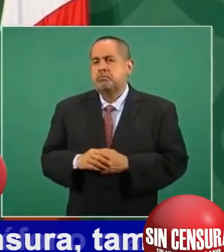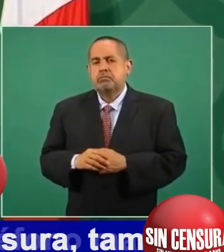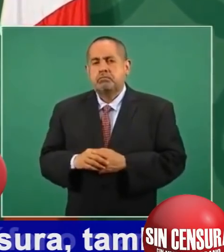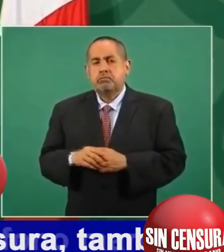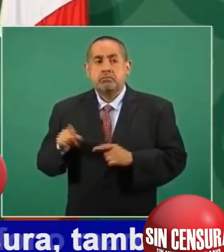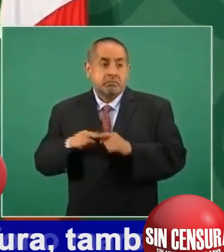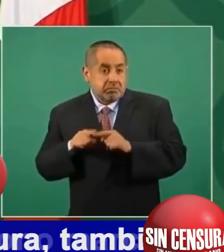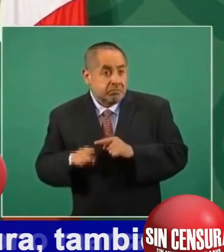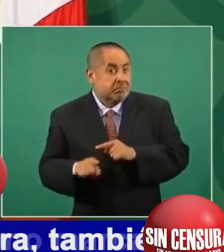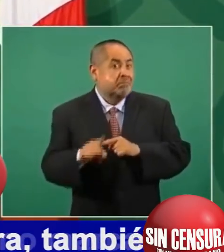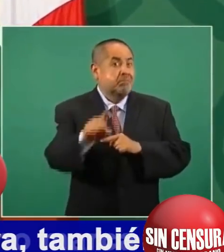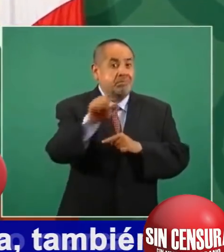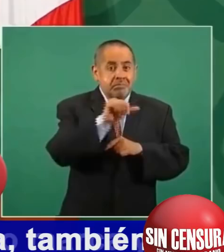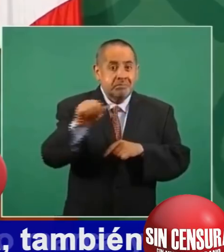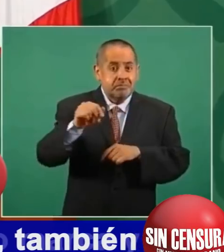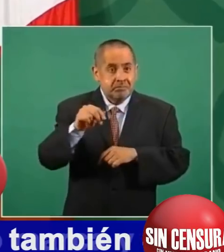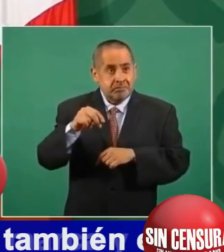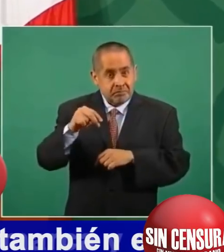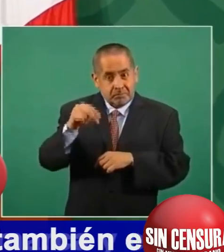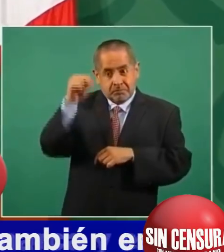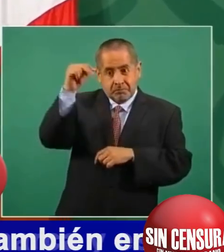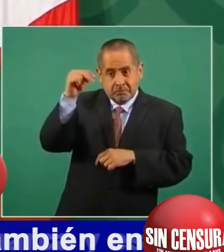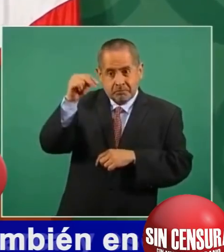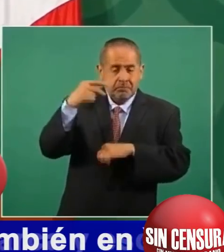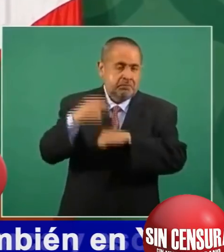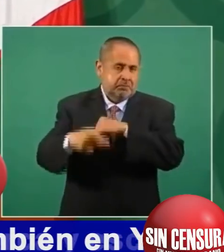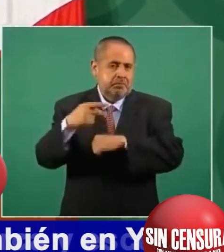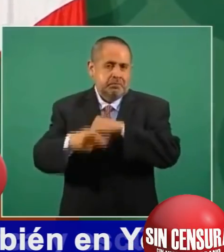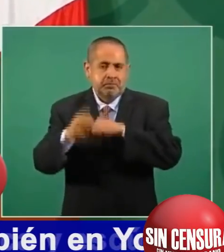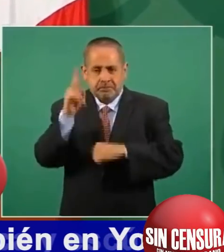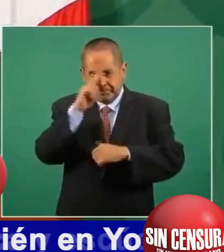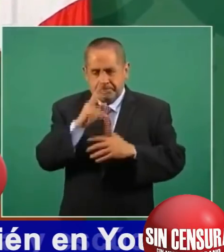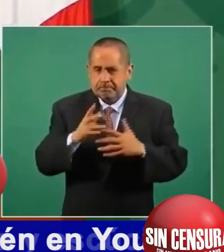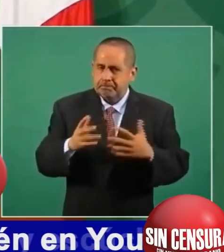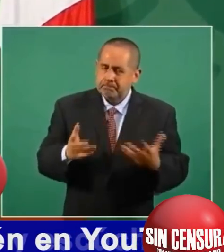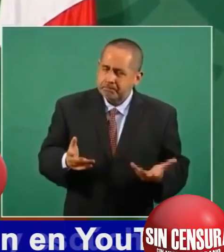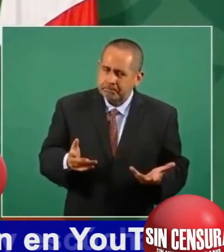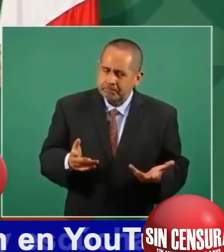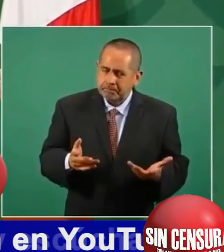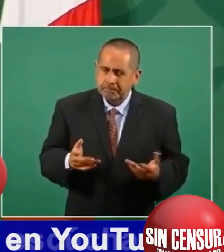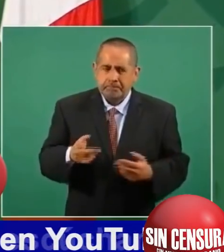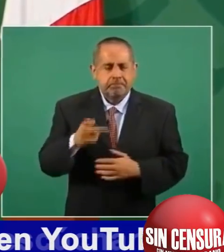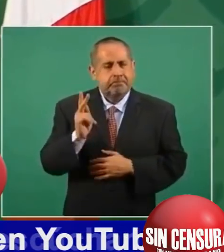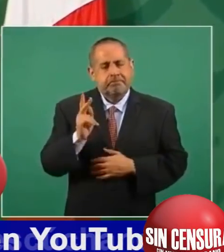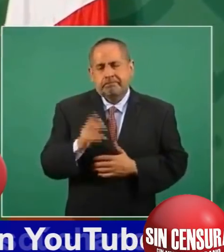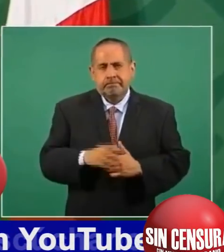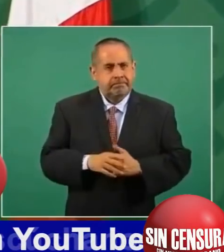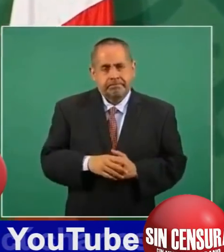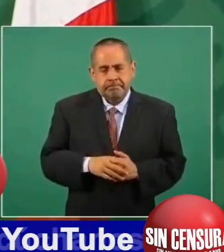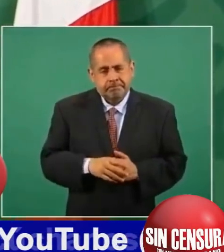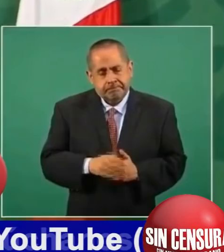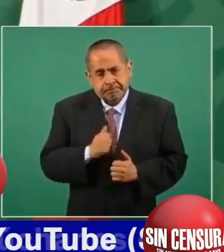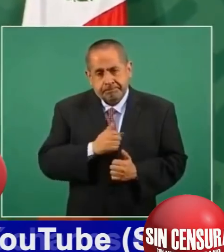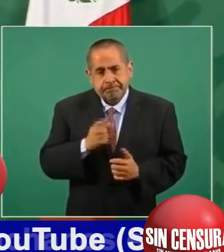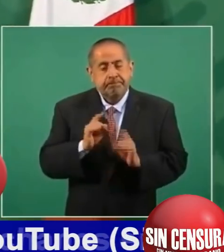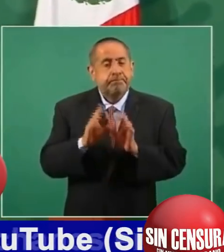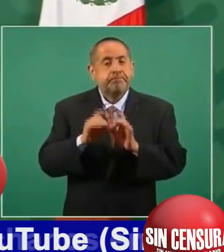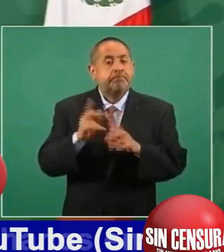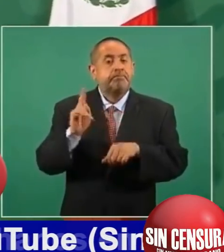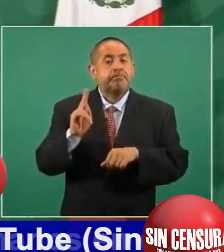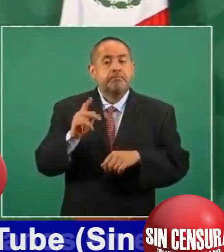Es lamentable decir esto, pero los antecedentes que se